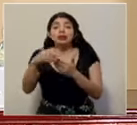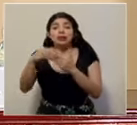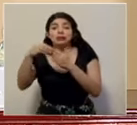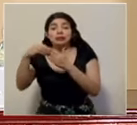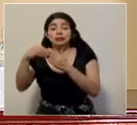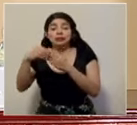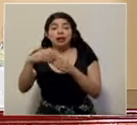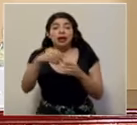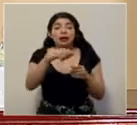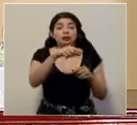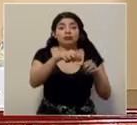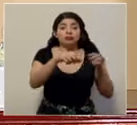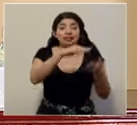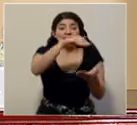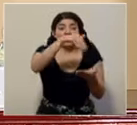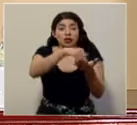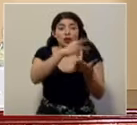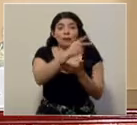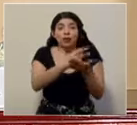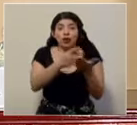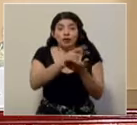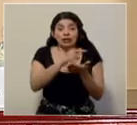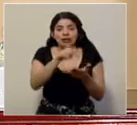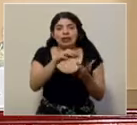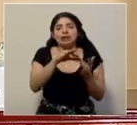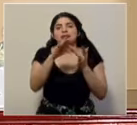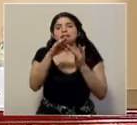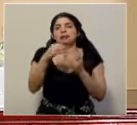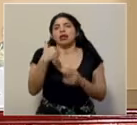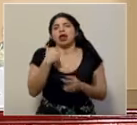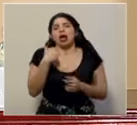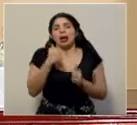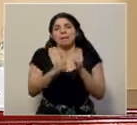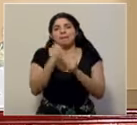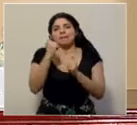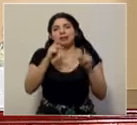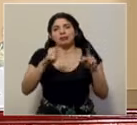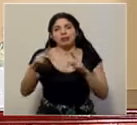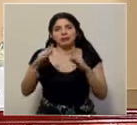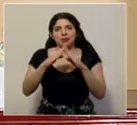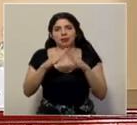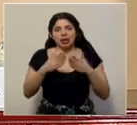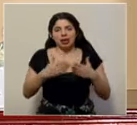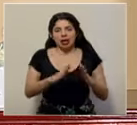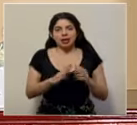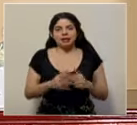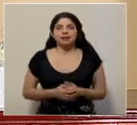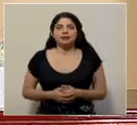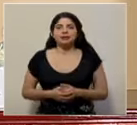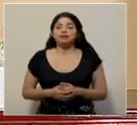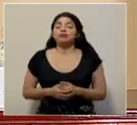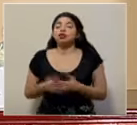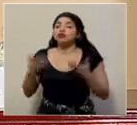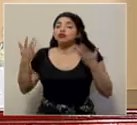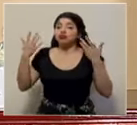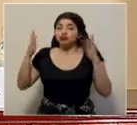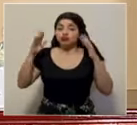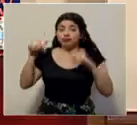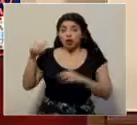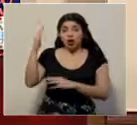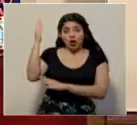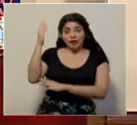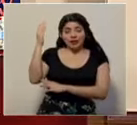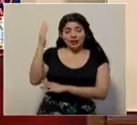que normalmente presentan o tienen la mayor población de gente de calle. Damos por concluida